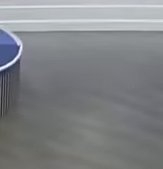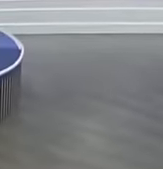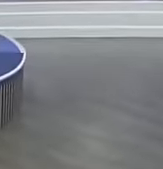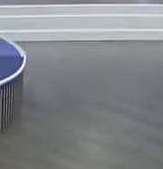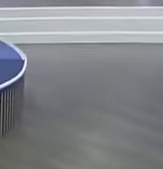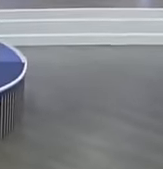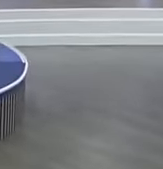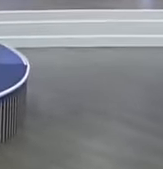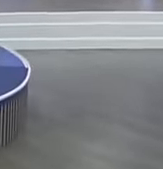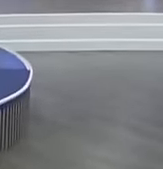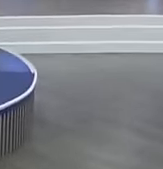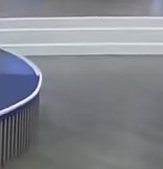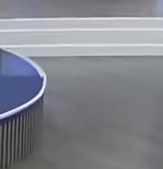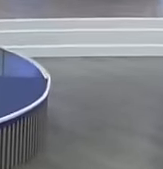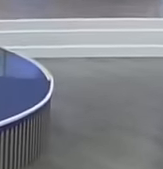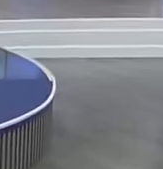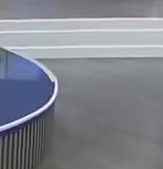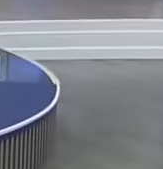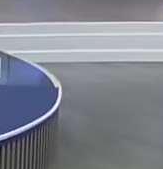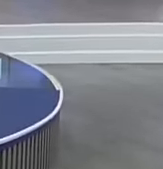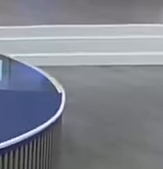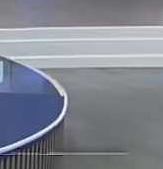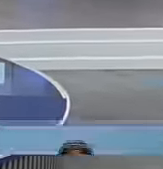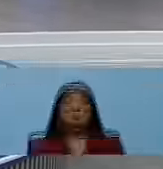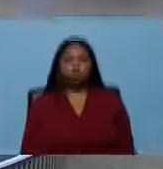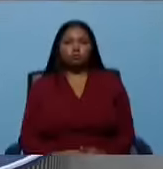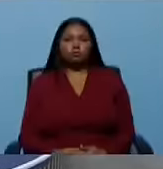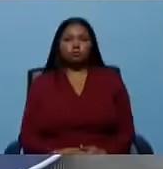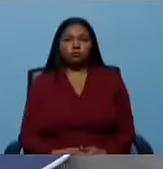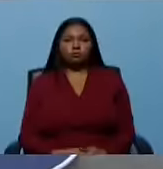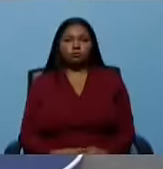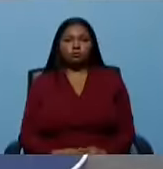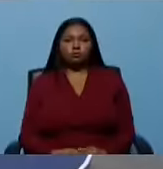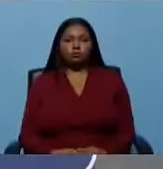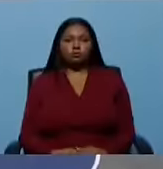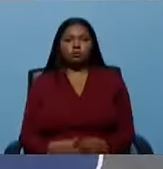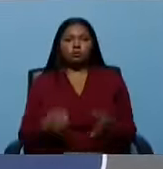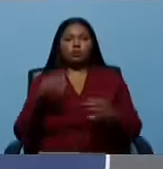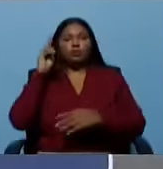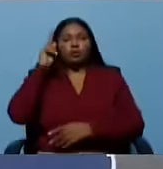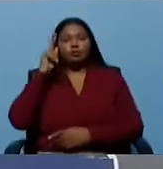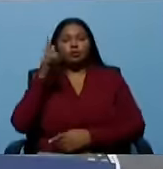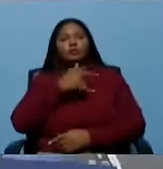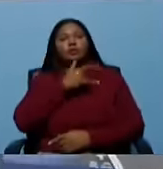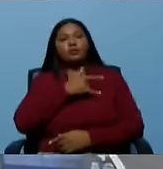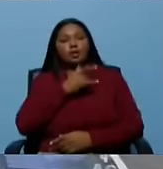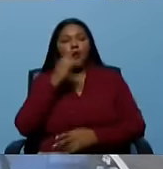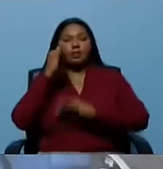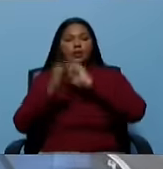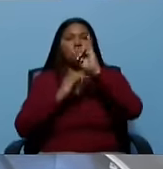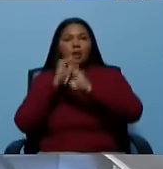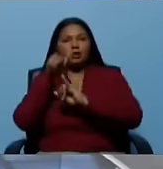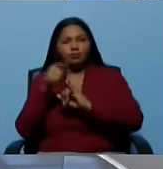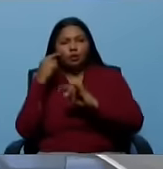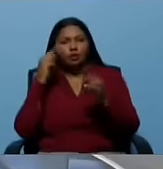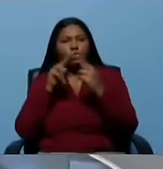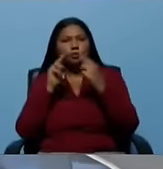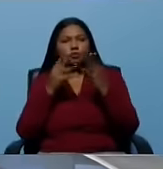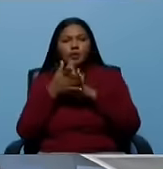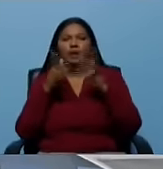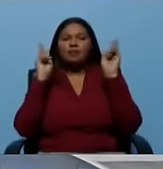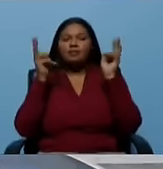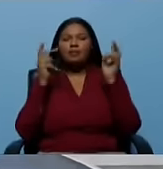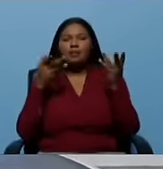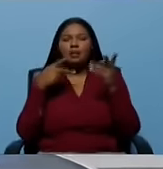amigos de vuelta con más de su programa café en la mañana continuamos conversando con janier ara es profesor universitario internacionalista disertando sobre el tema de